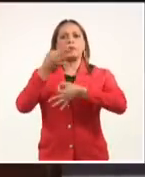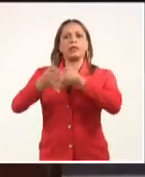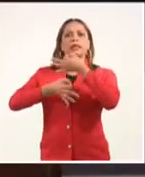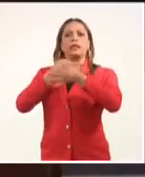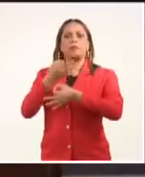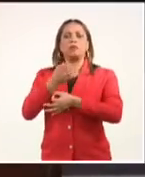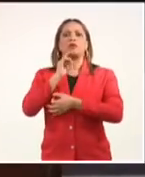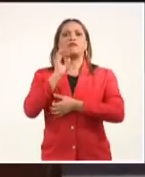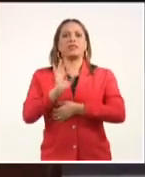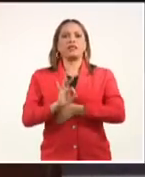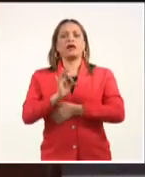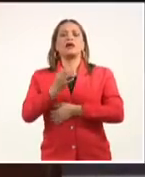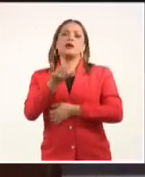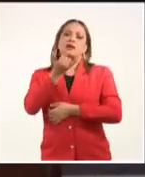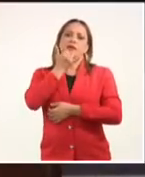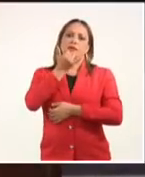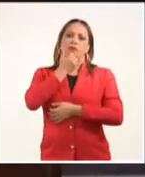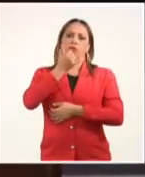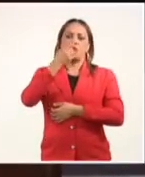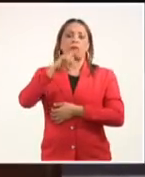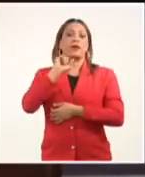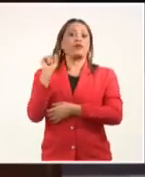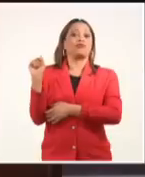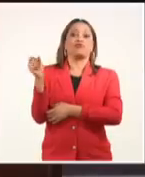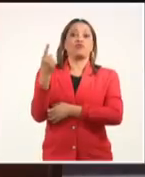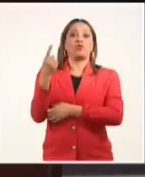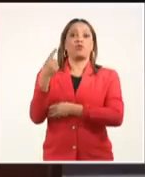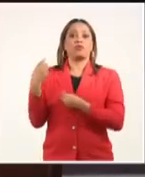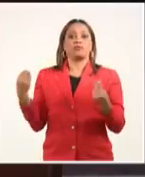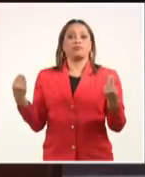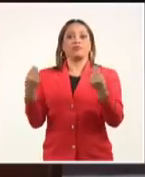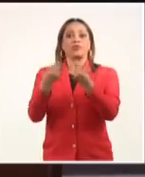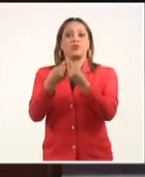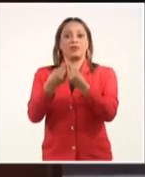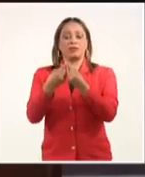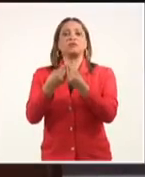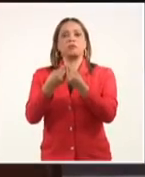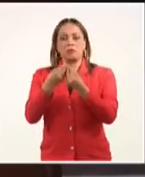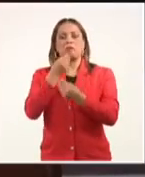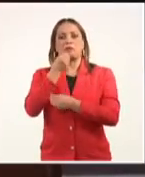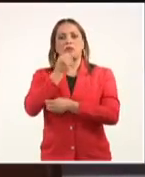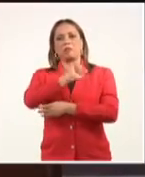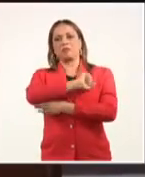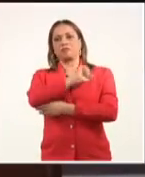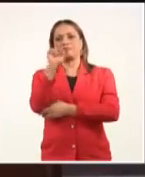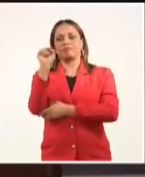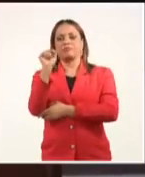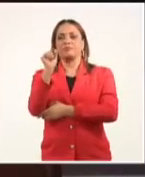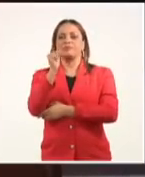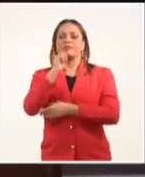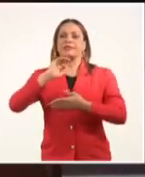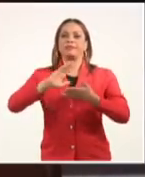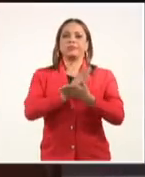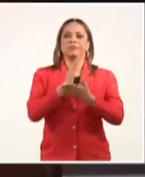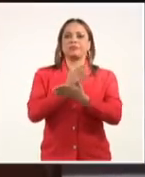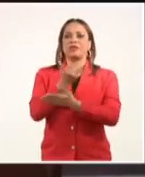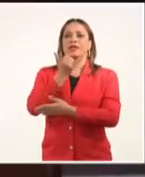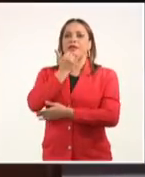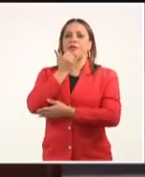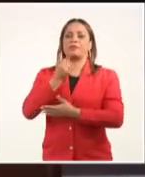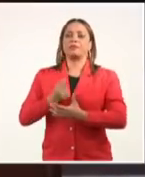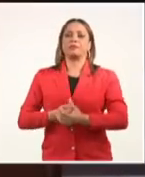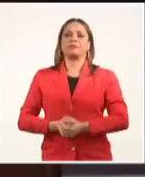que únicamente entre todos seremos capaces de erradicarlas.